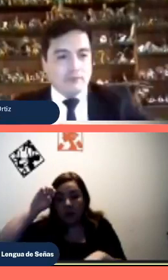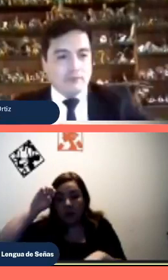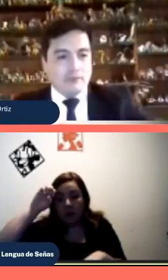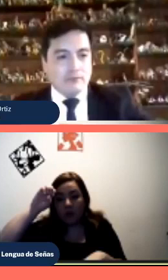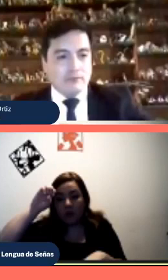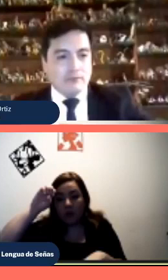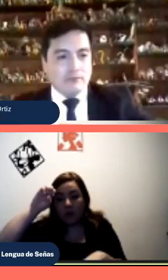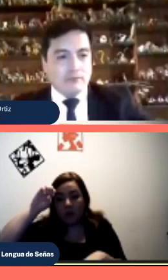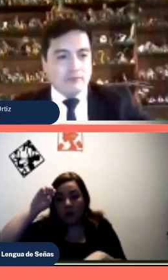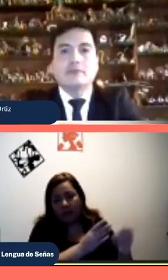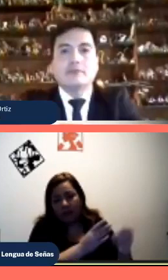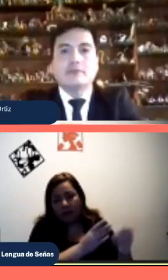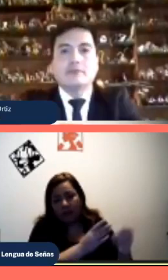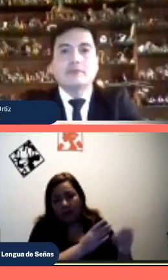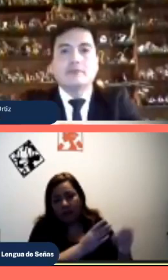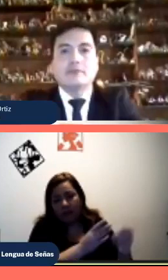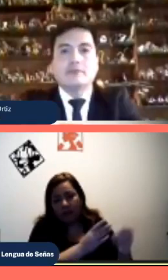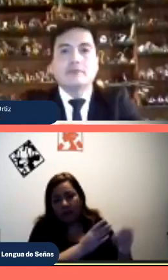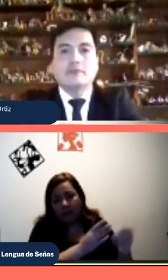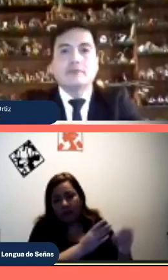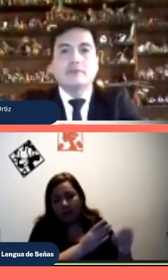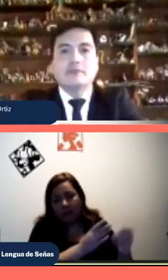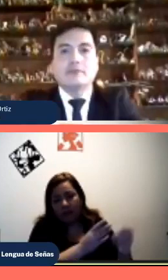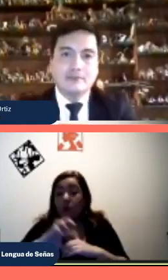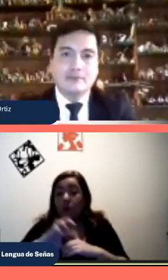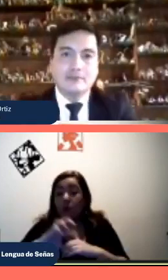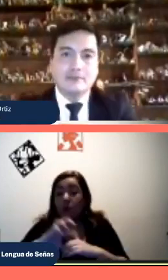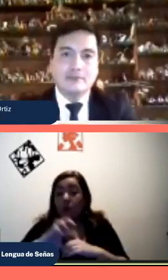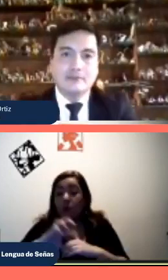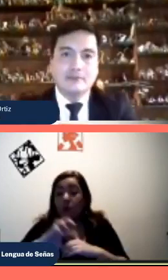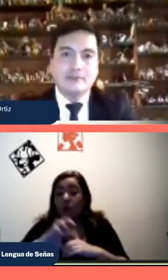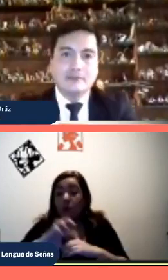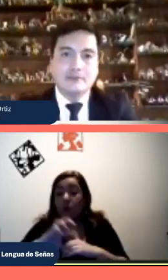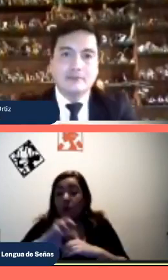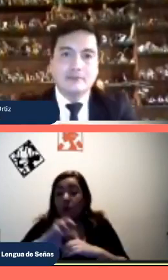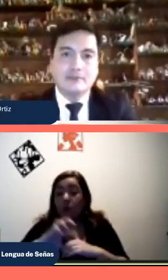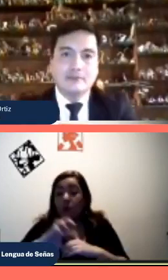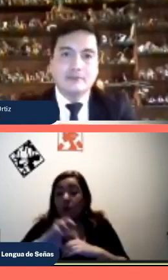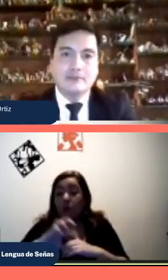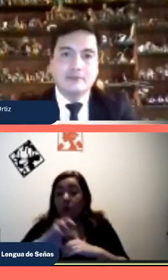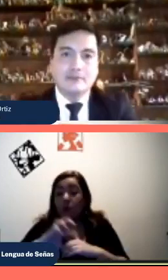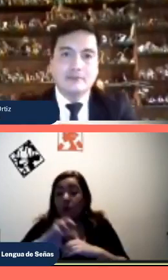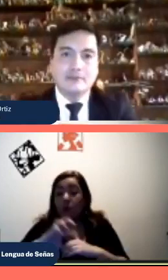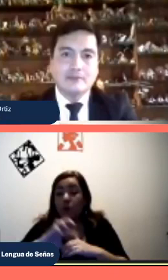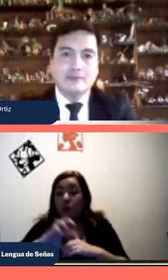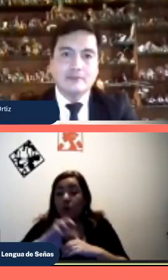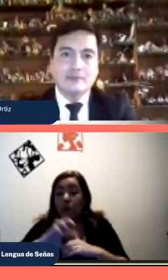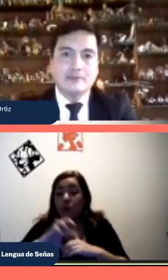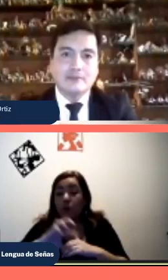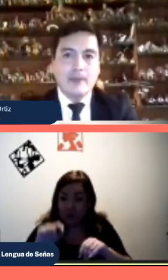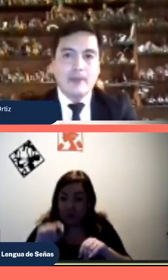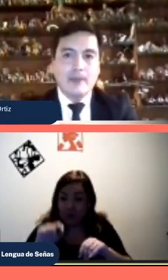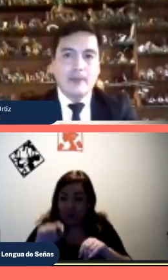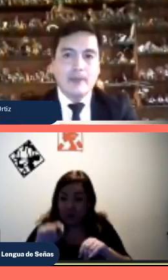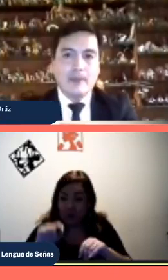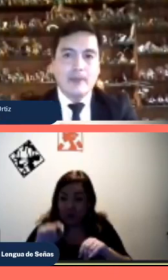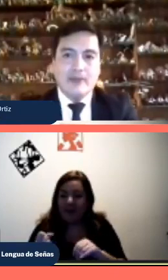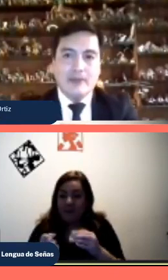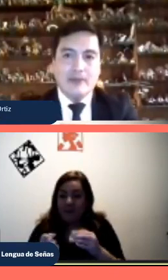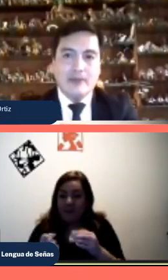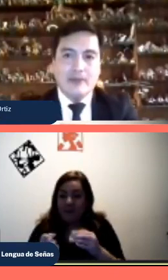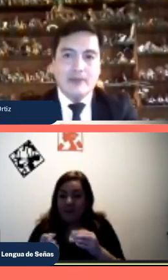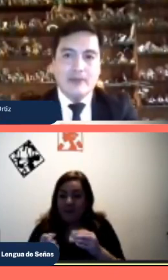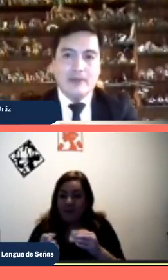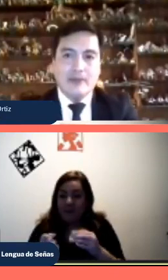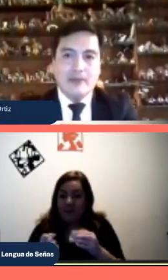tuvimos un curso de paleontología para niños, fue el primer curso de paleontología para niños donde tú tuviste tu primera cohorte. Sí. Y